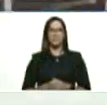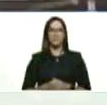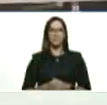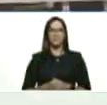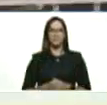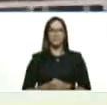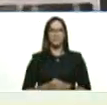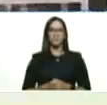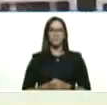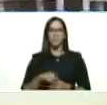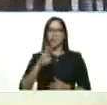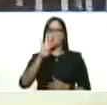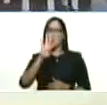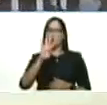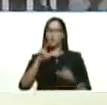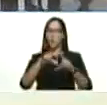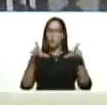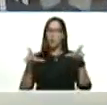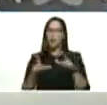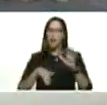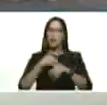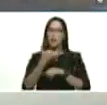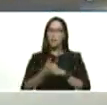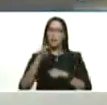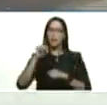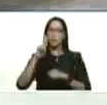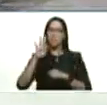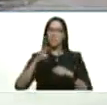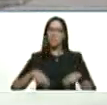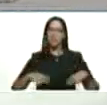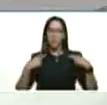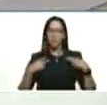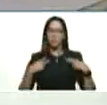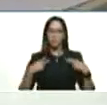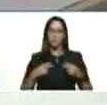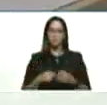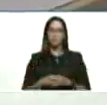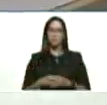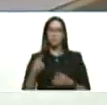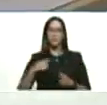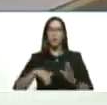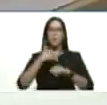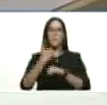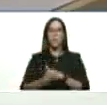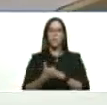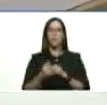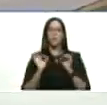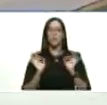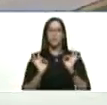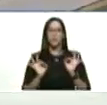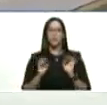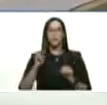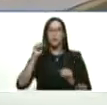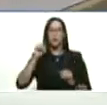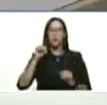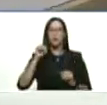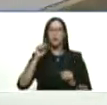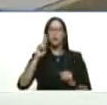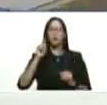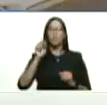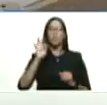Y en cuarto lugar, el plan NutriVida lleva un producto exclusivo, Nutrifororo.